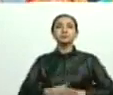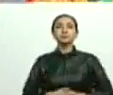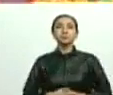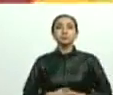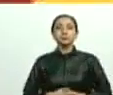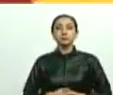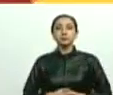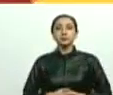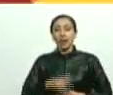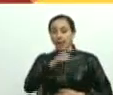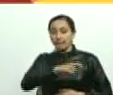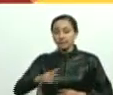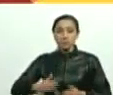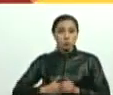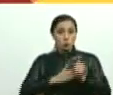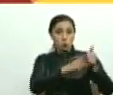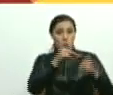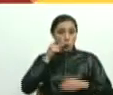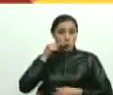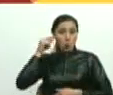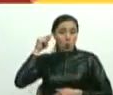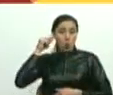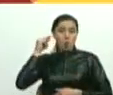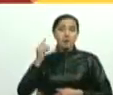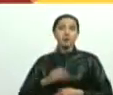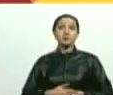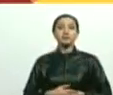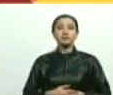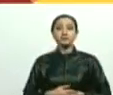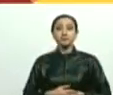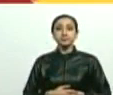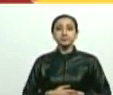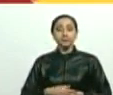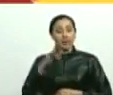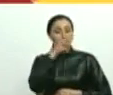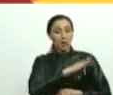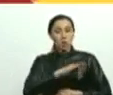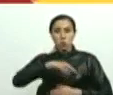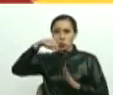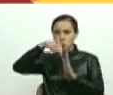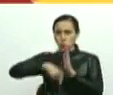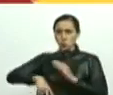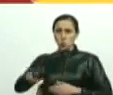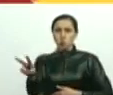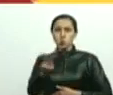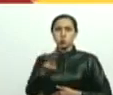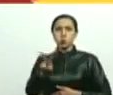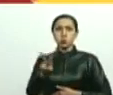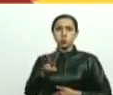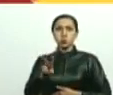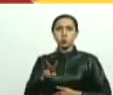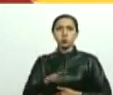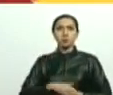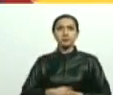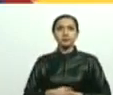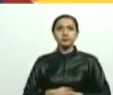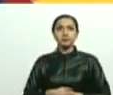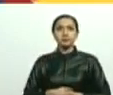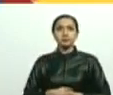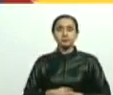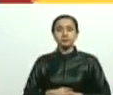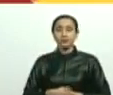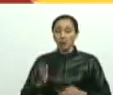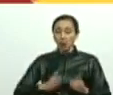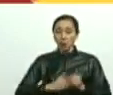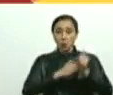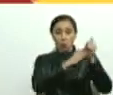con los líderes y las lideresas de la sociedad profunda, de la Venezuela profunda, con las jefas